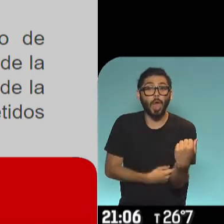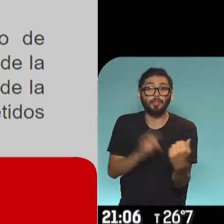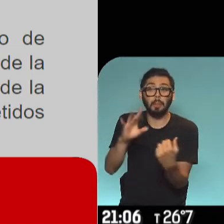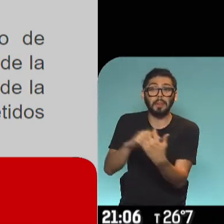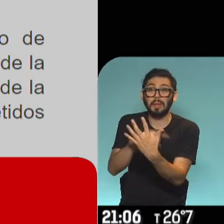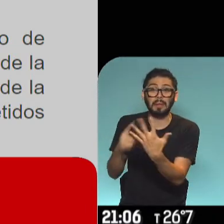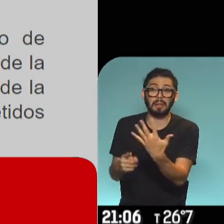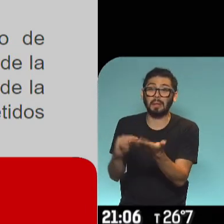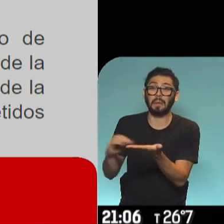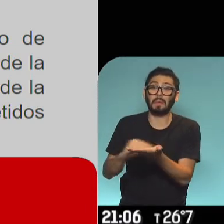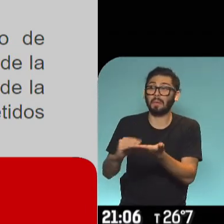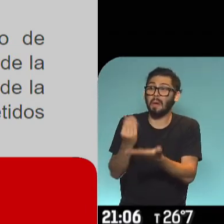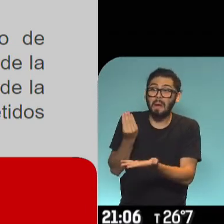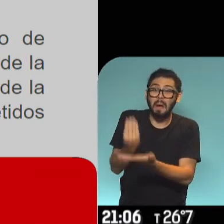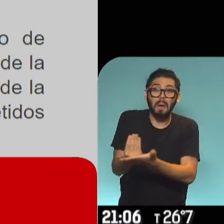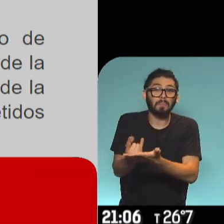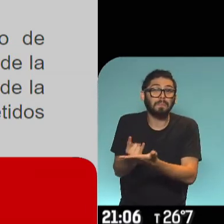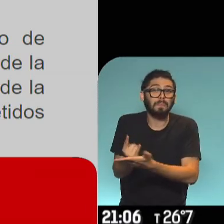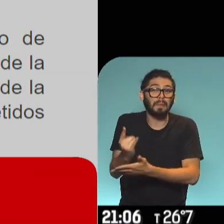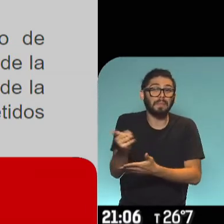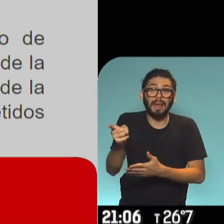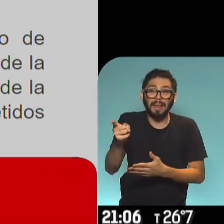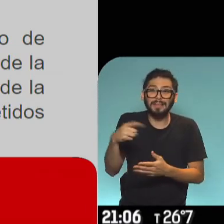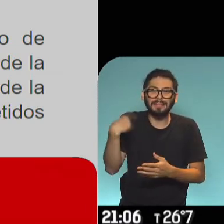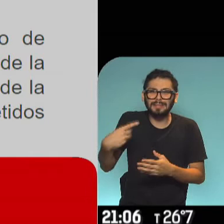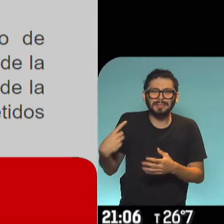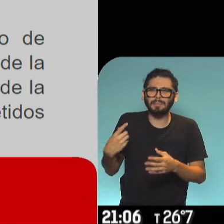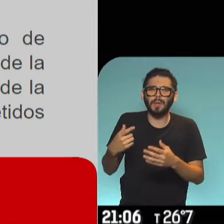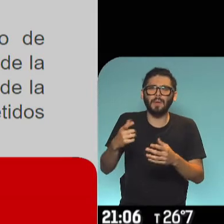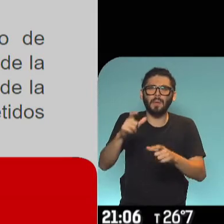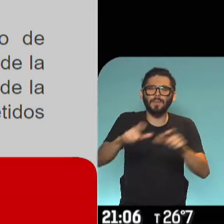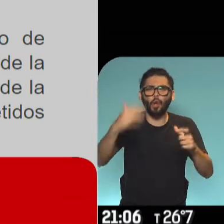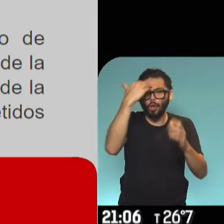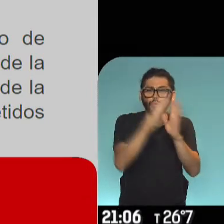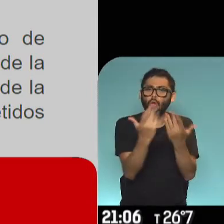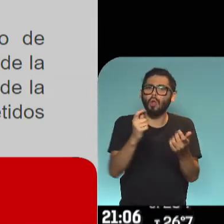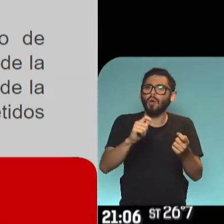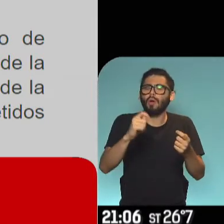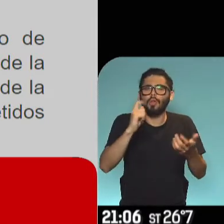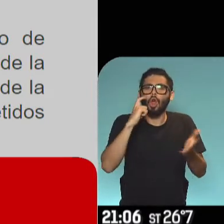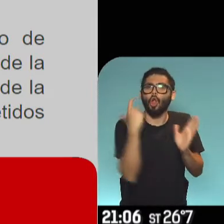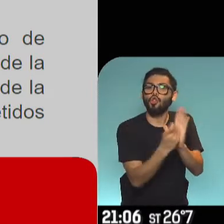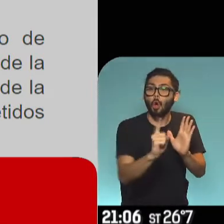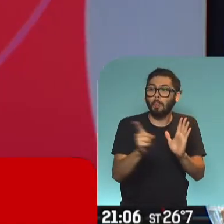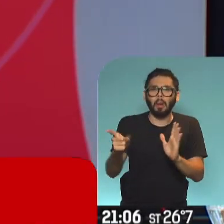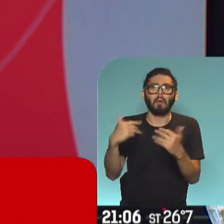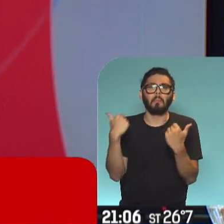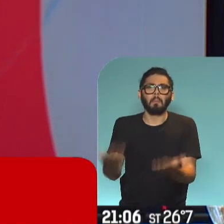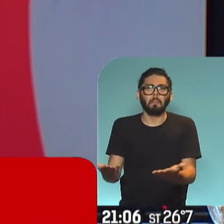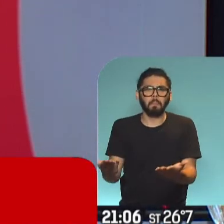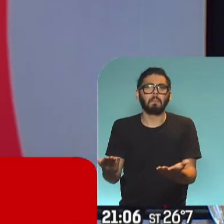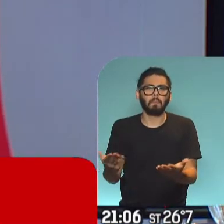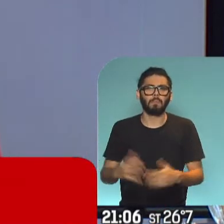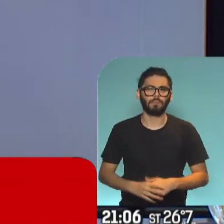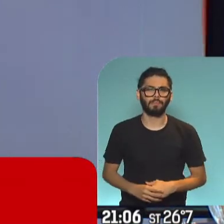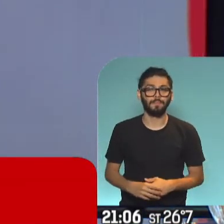de funcionarios vitalicios que toleraron o protegieron la violación permanente de la Constitución. Cristina Fernández de Kirchner, entonces, en una carta que